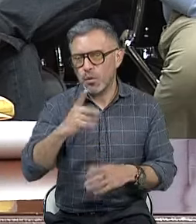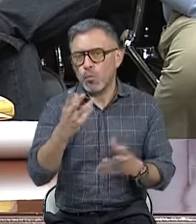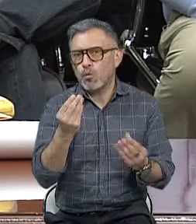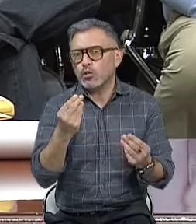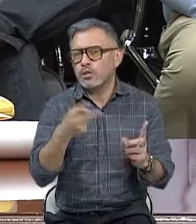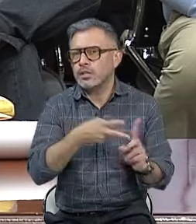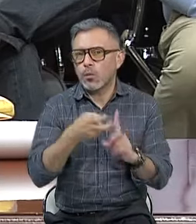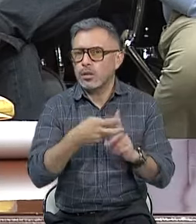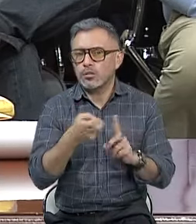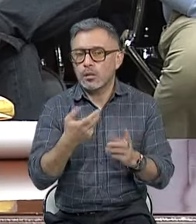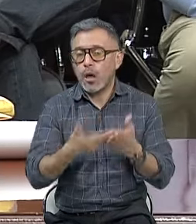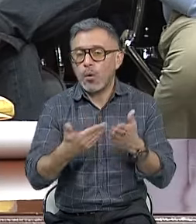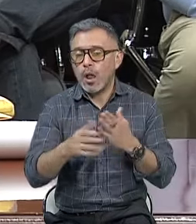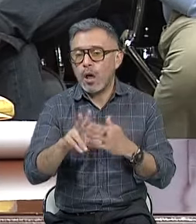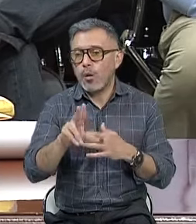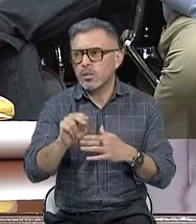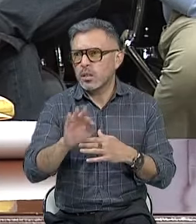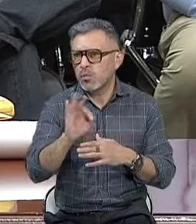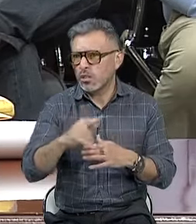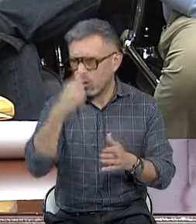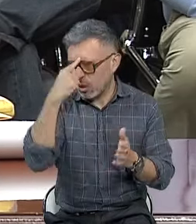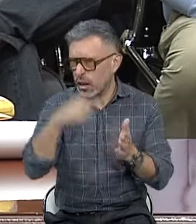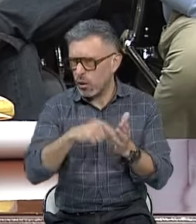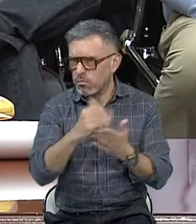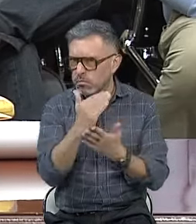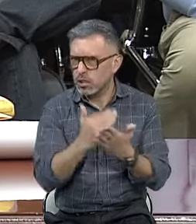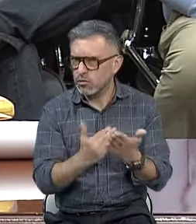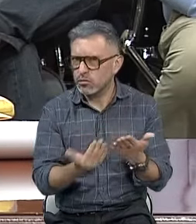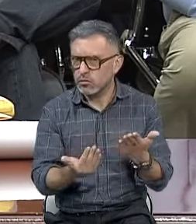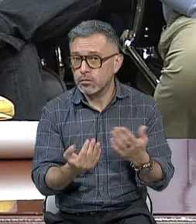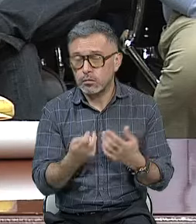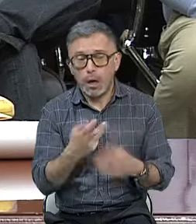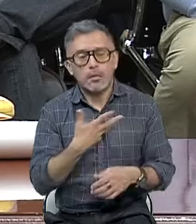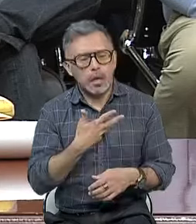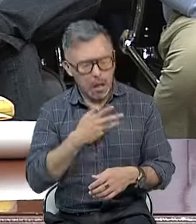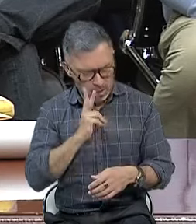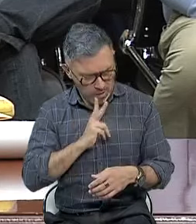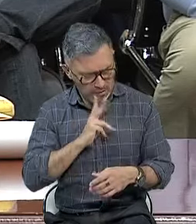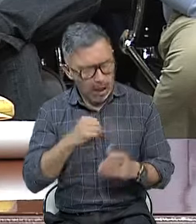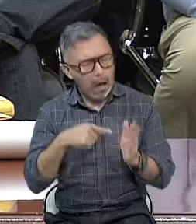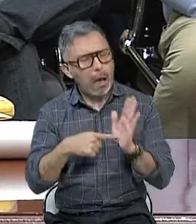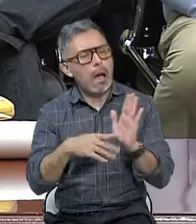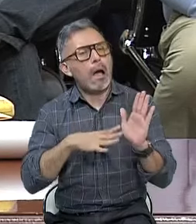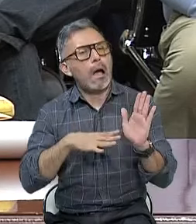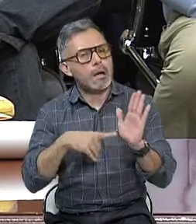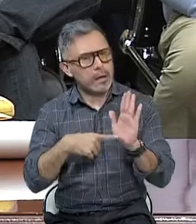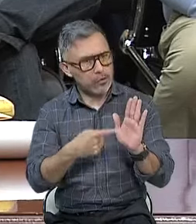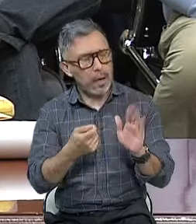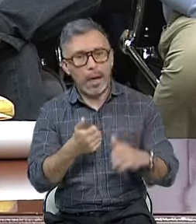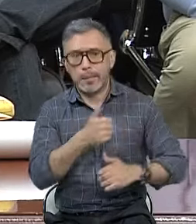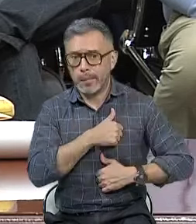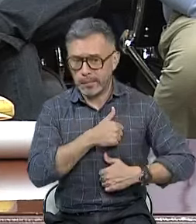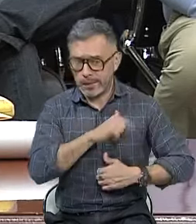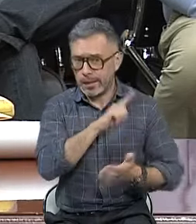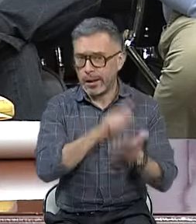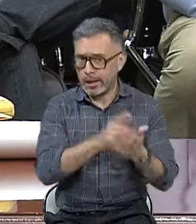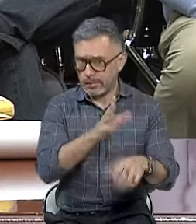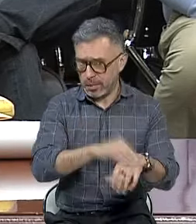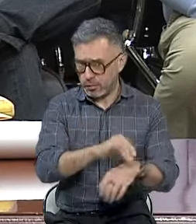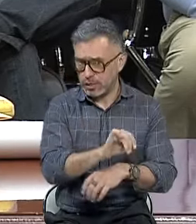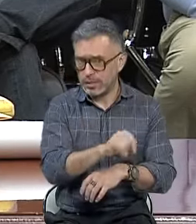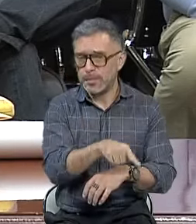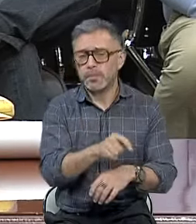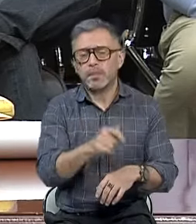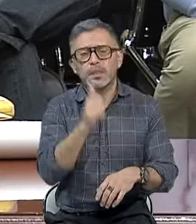mino como en 80% creo O sea hay resultados le dimos un marco legal al ejército que no tenía lo tuvieron todo el tiempo haciendo